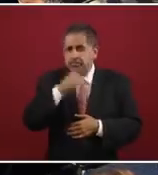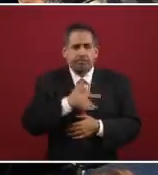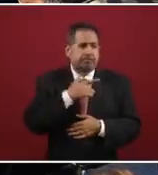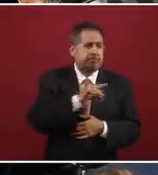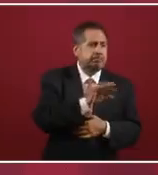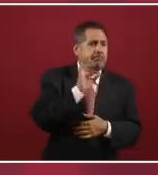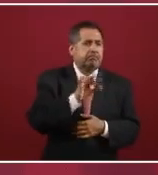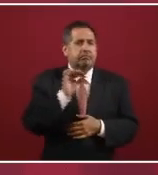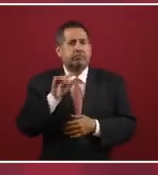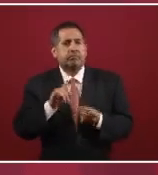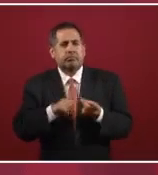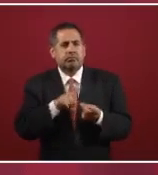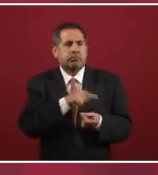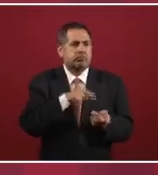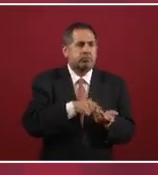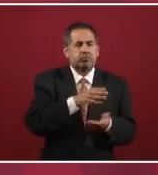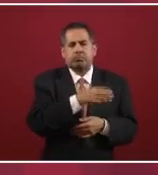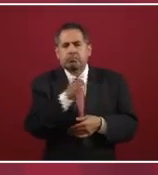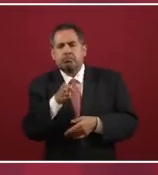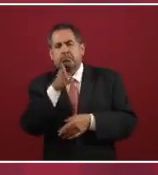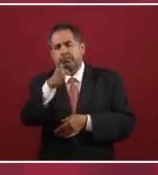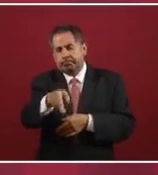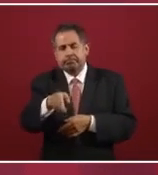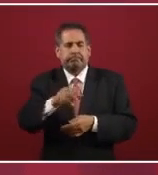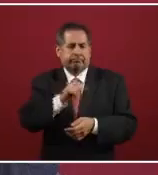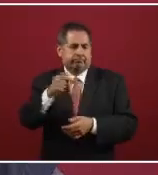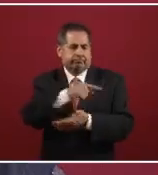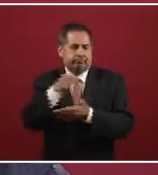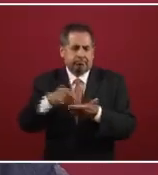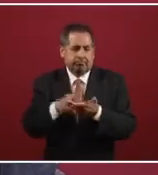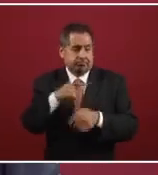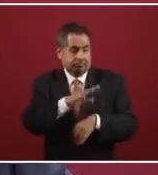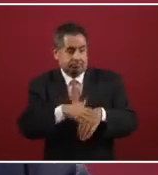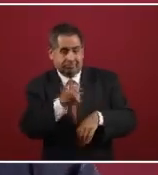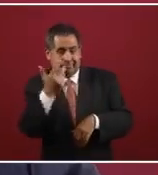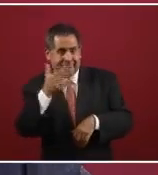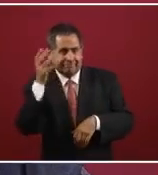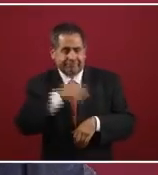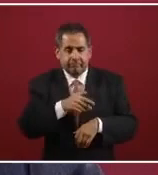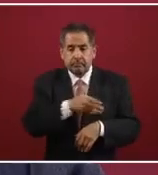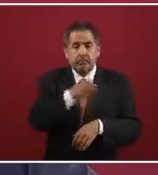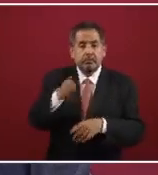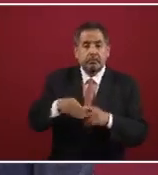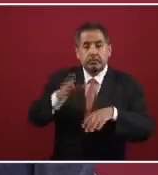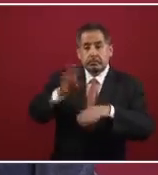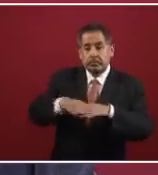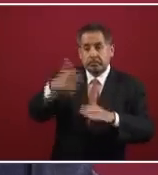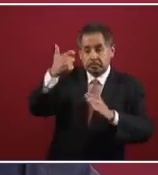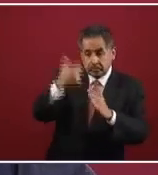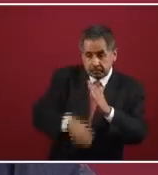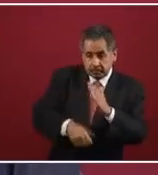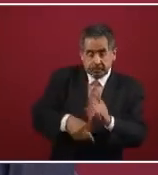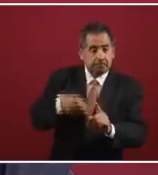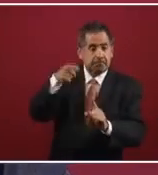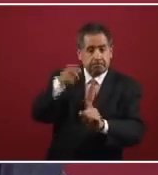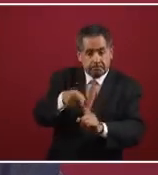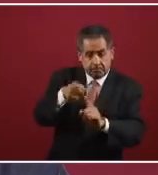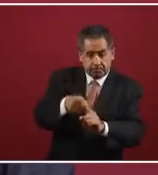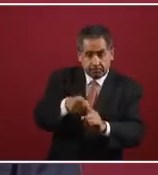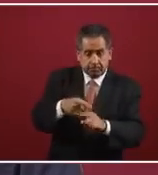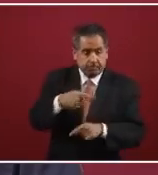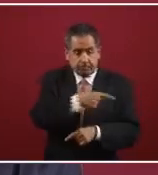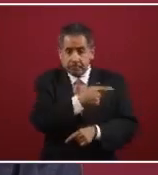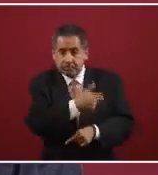a dónde irá a consumir a dónde ir a comprar y en consecuencia comprándole al queda más económico y no